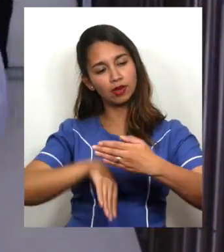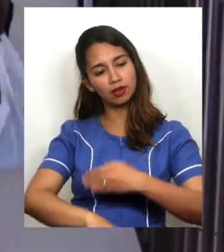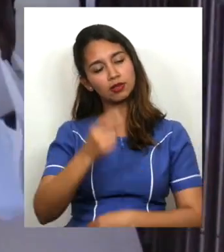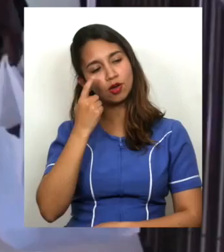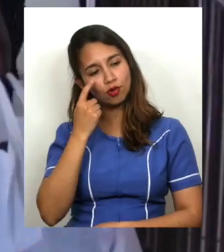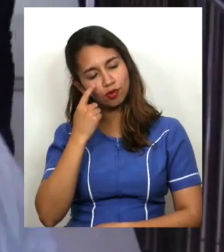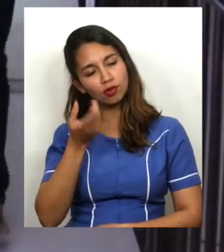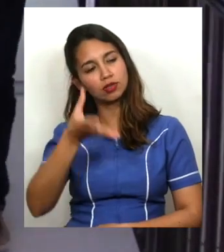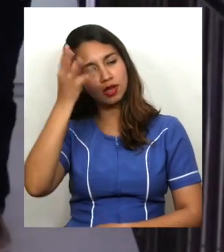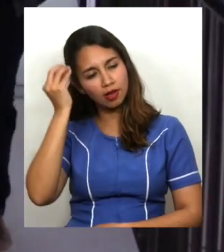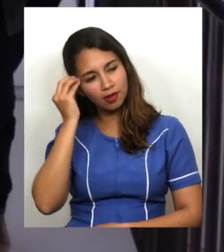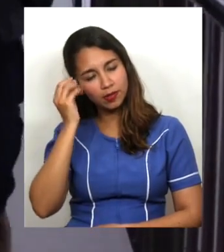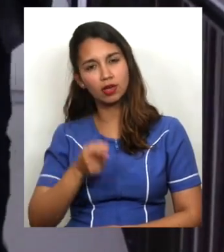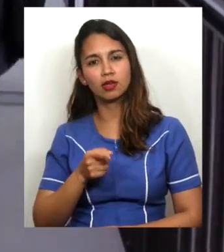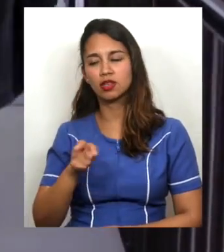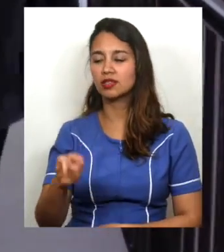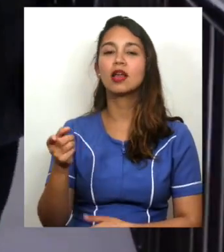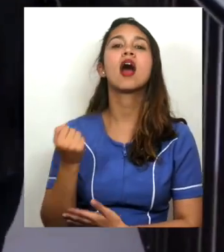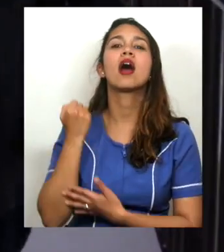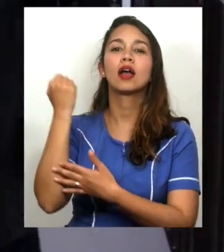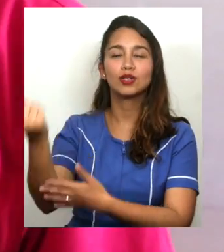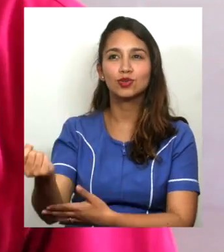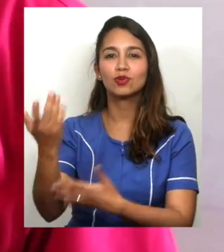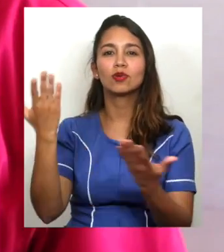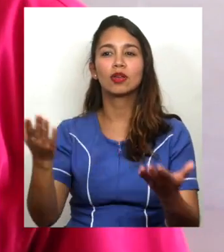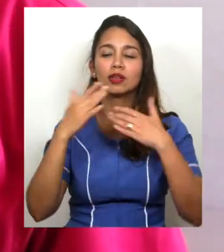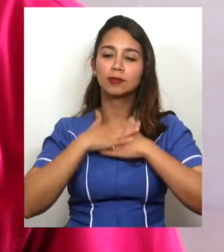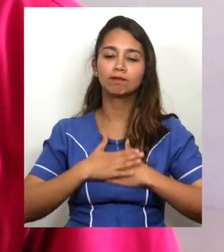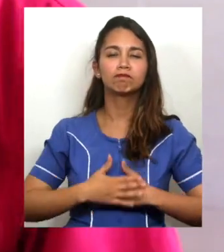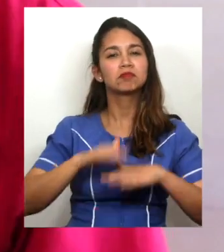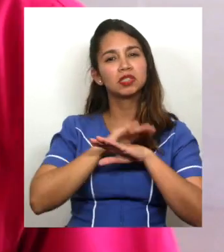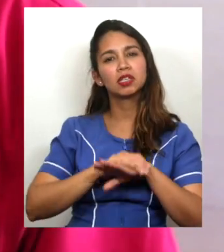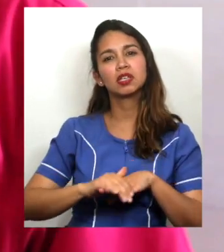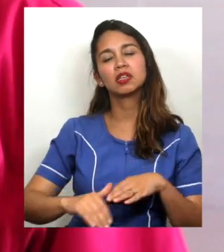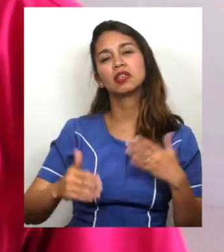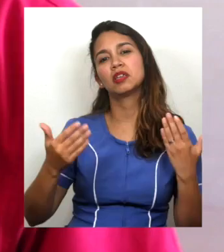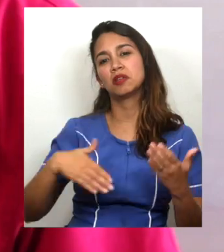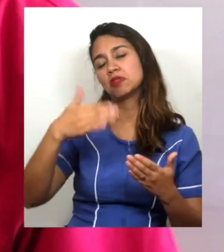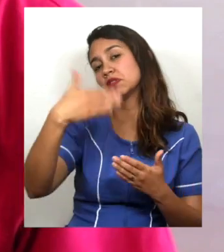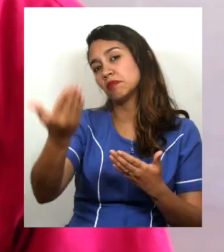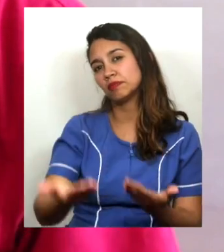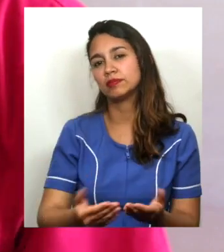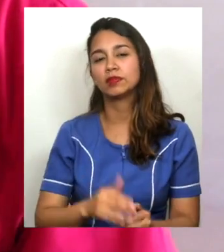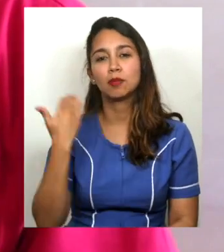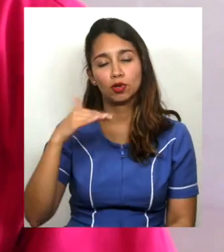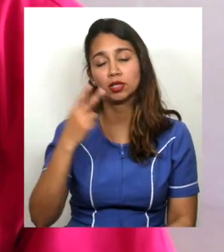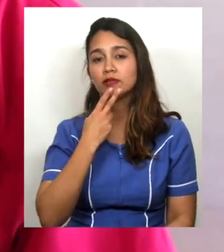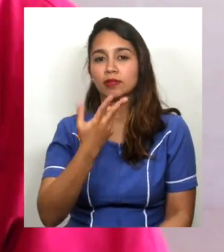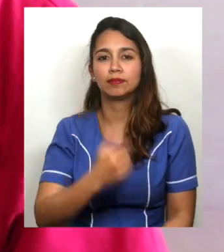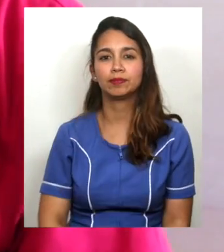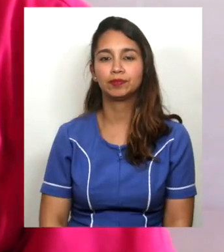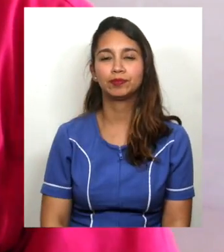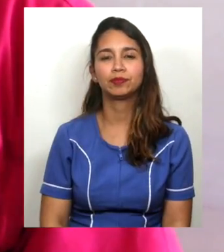tan fundamental como es el nacimiento de sus hijos, yo creo que es algo que les ayuda a ambientarse en lo que va a ser esta experiencia